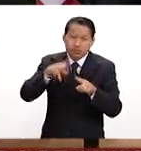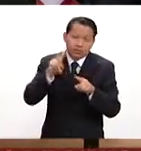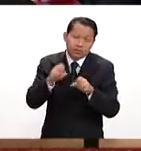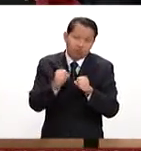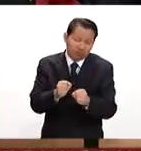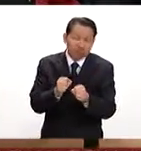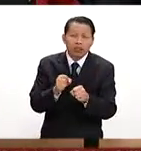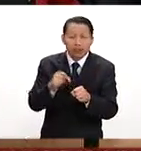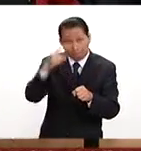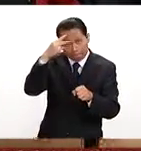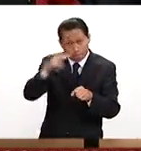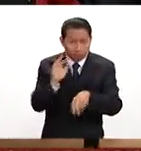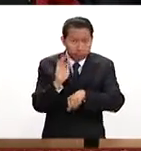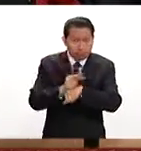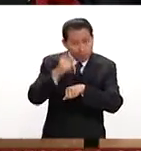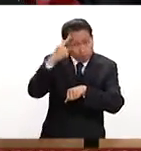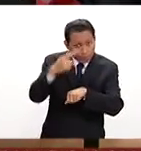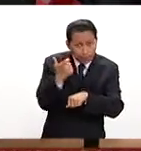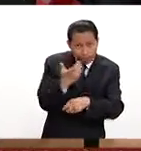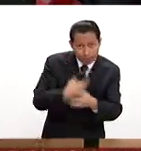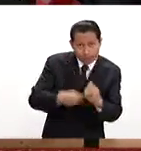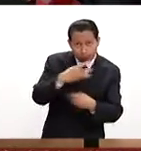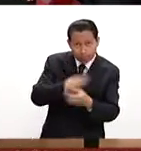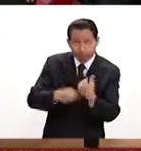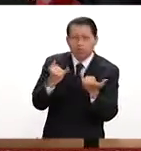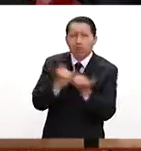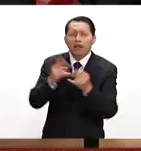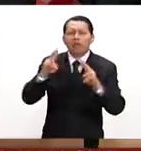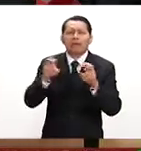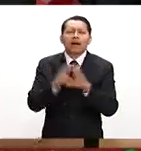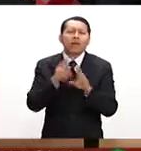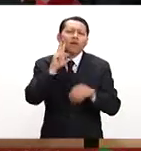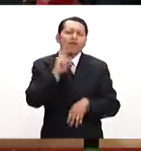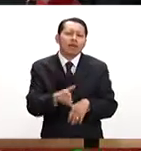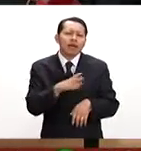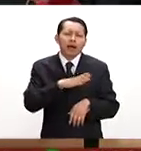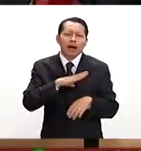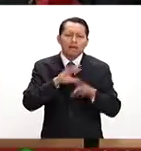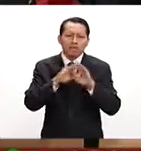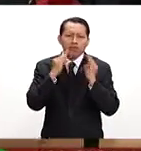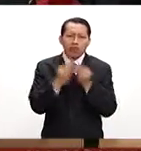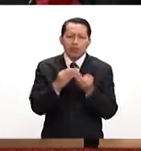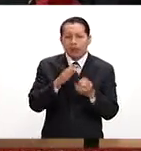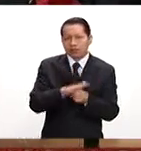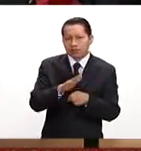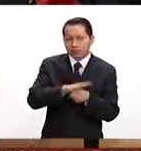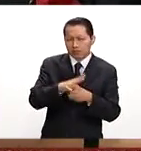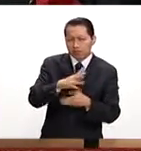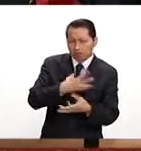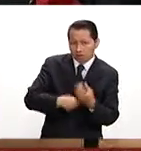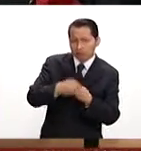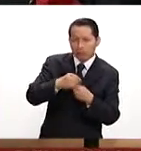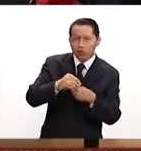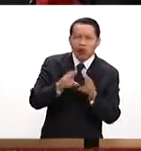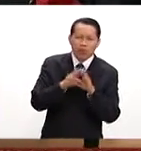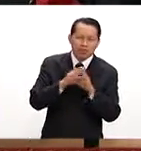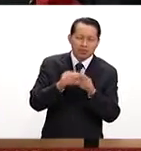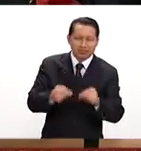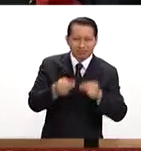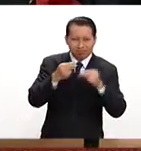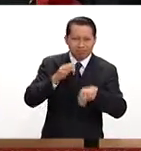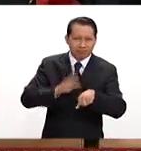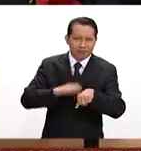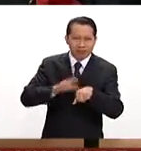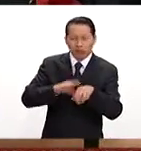Definitivo. Y seguramente este asunto de que lo ven como una forma de subsistencia más que de negocio, ¿tendrá que ver algo con